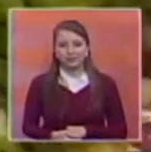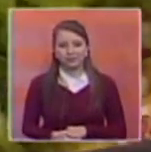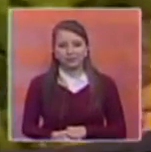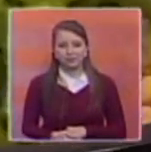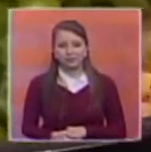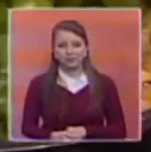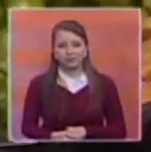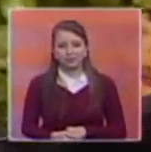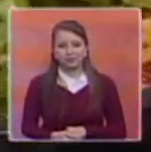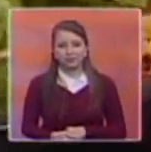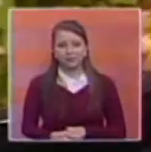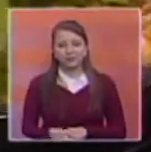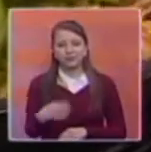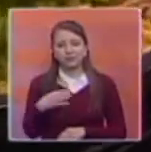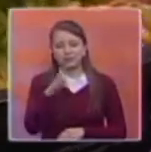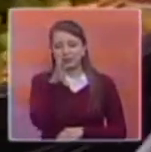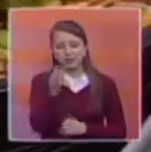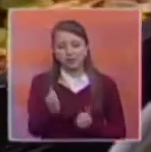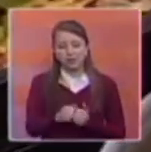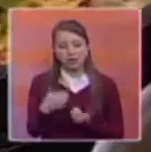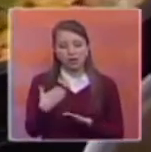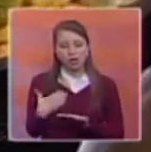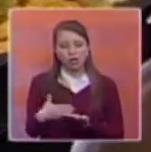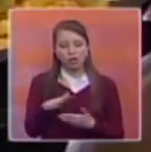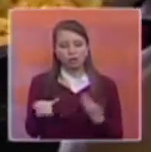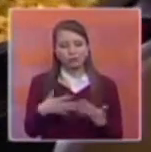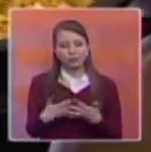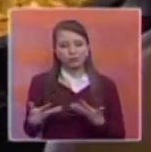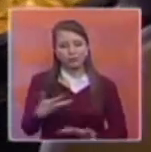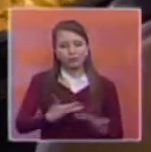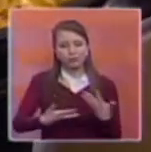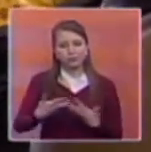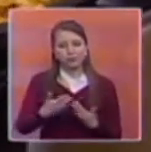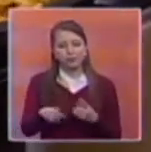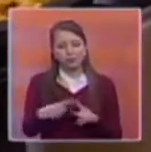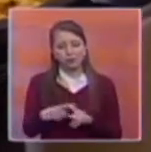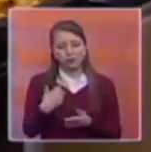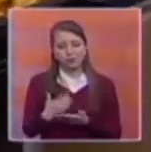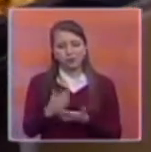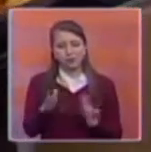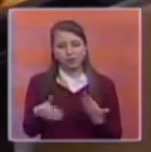en mi cocina yo voy salpimentando todo mientras lo voy haciendo, ¿no?